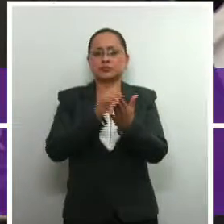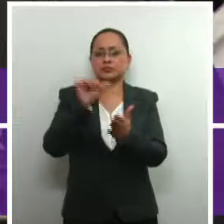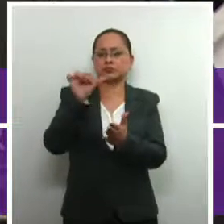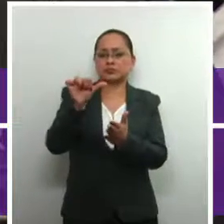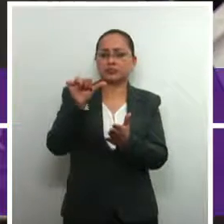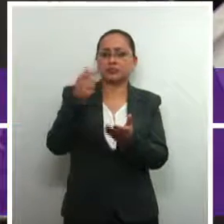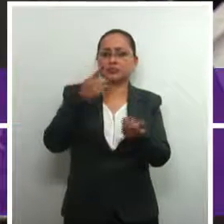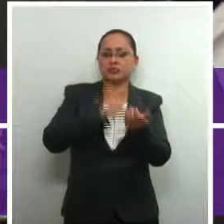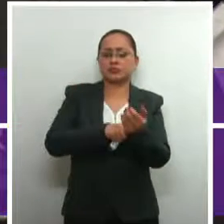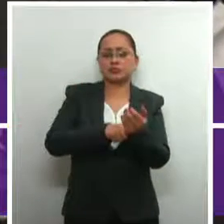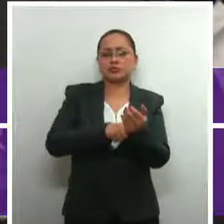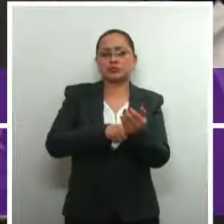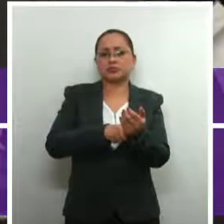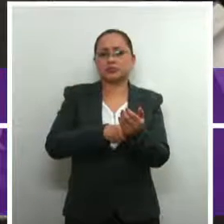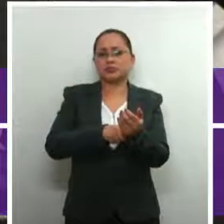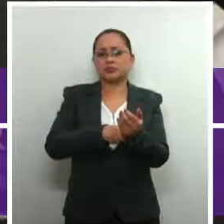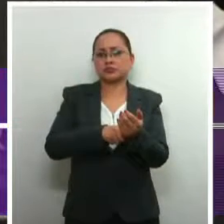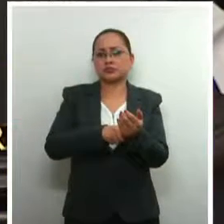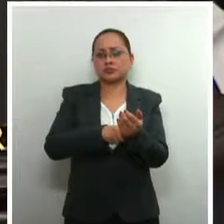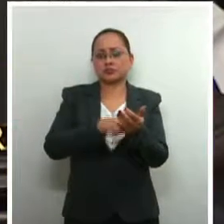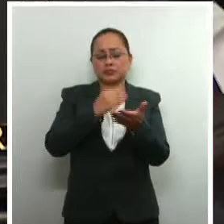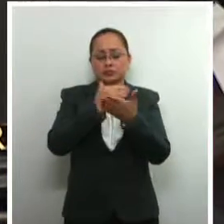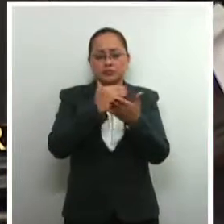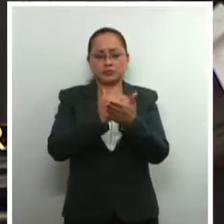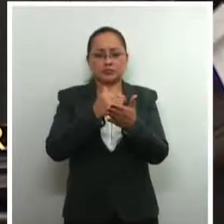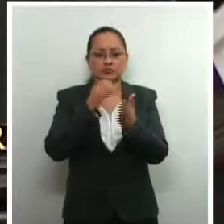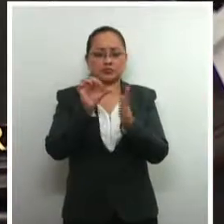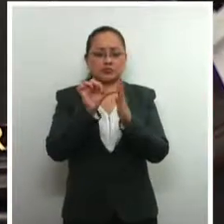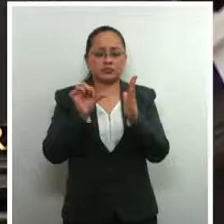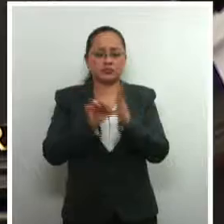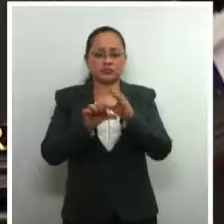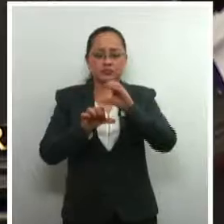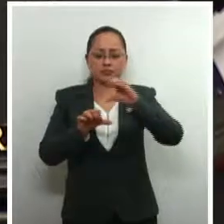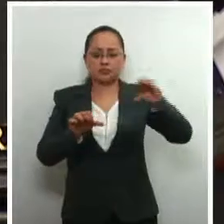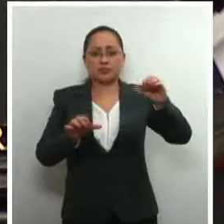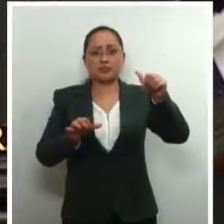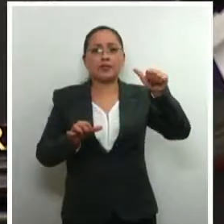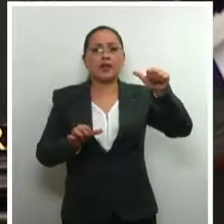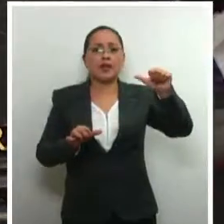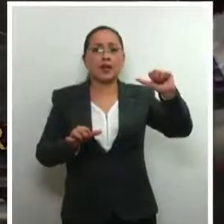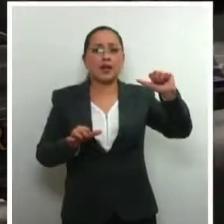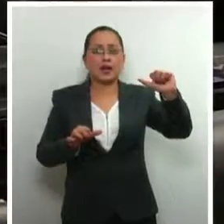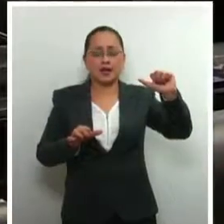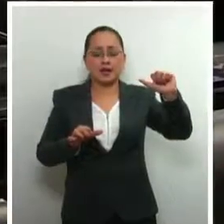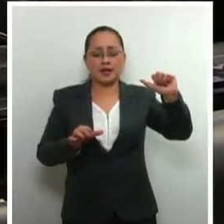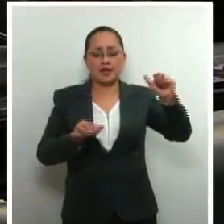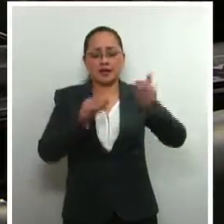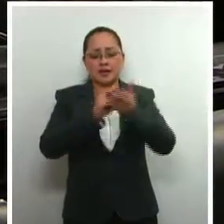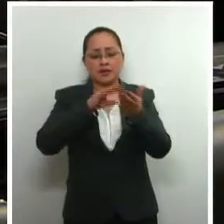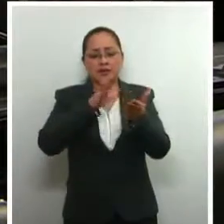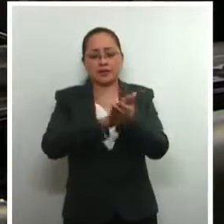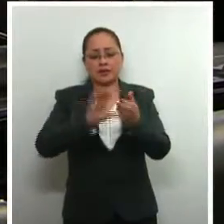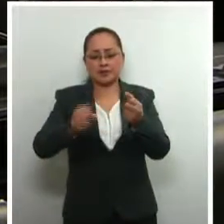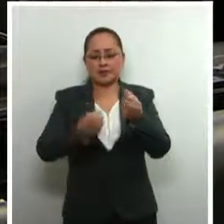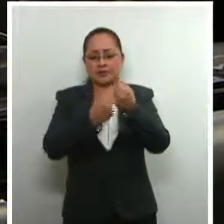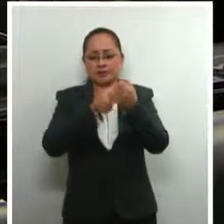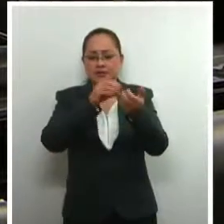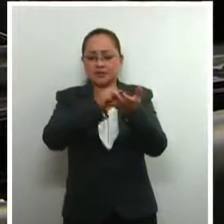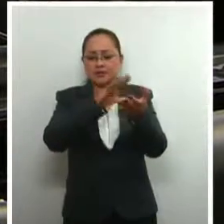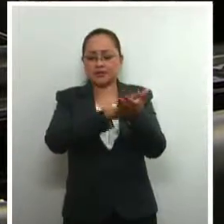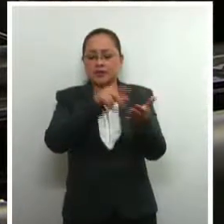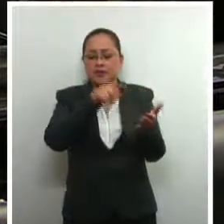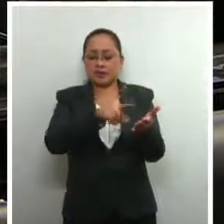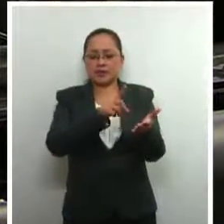de este artículo, es el lugar donde se asienta o se establece